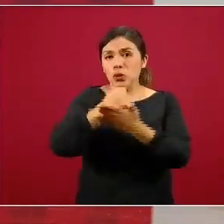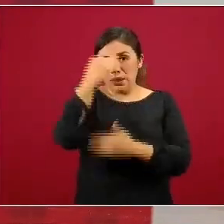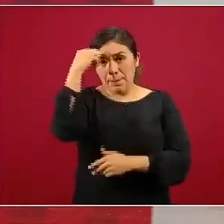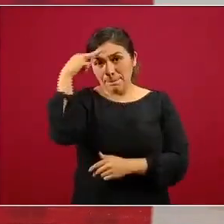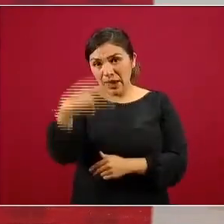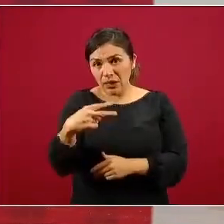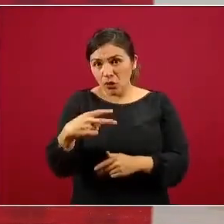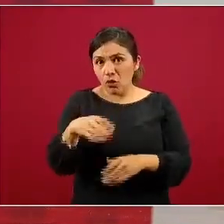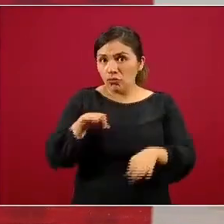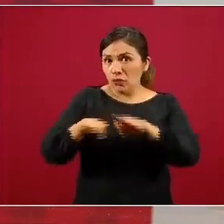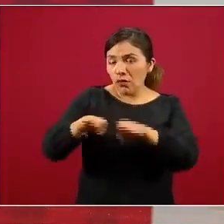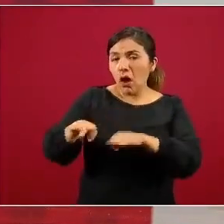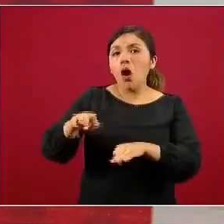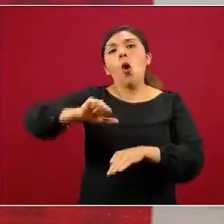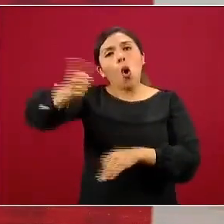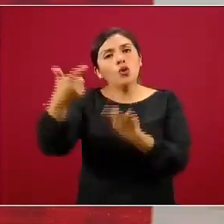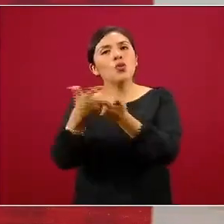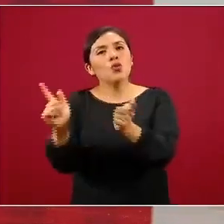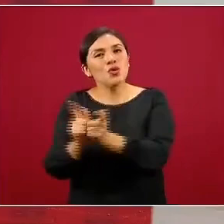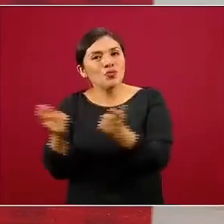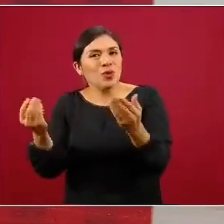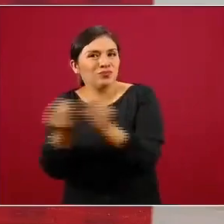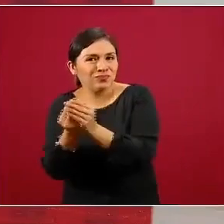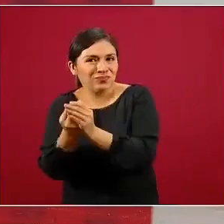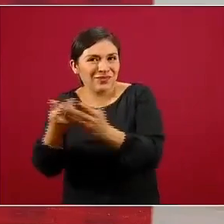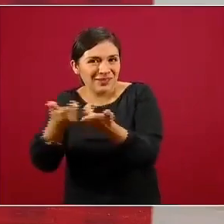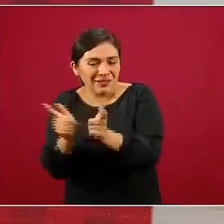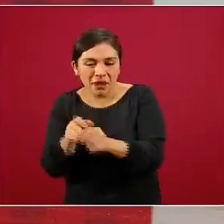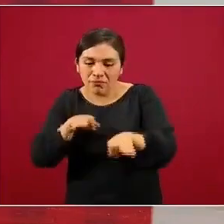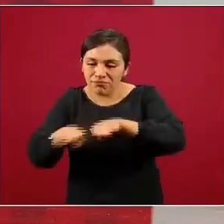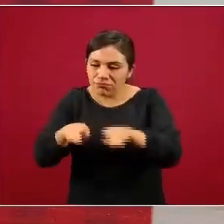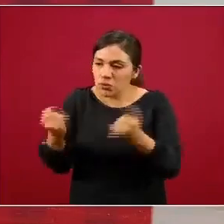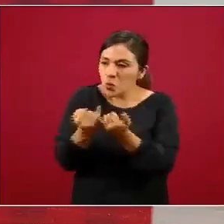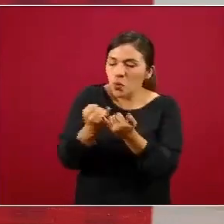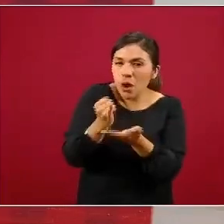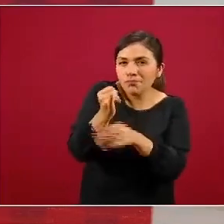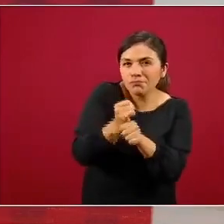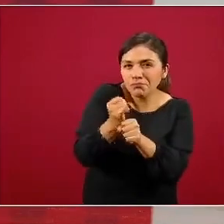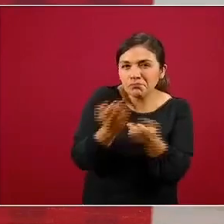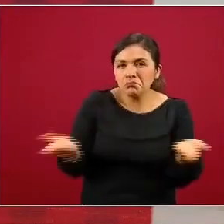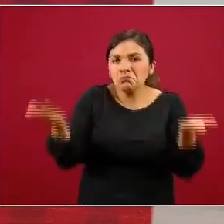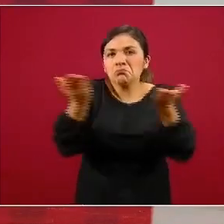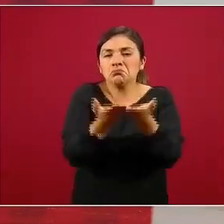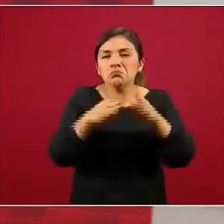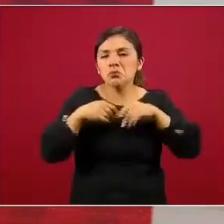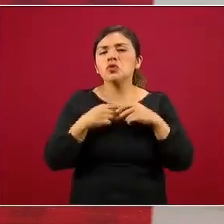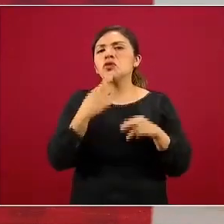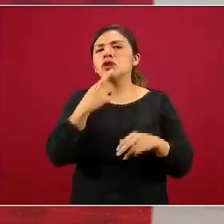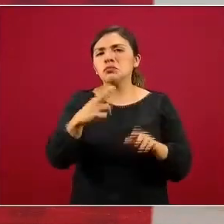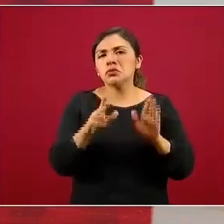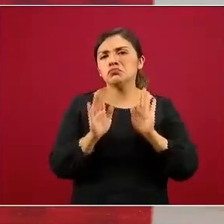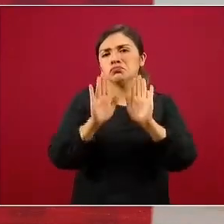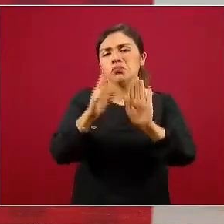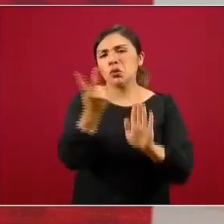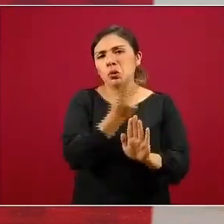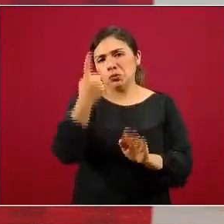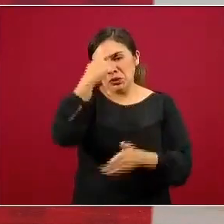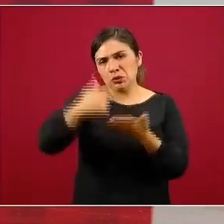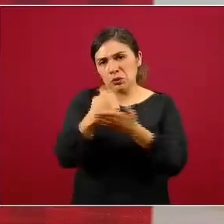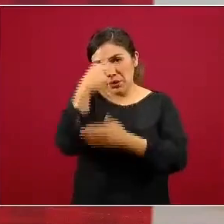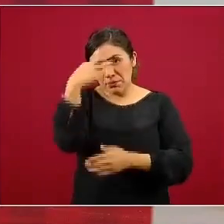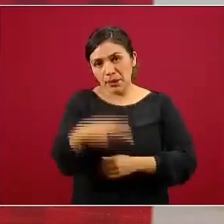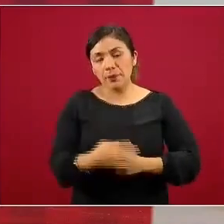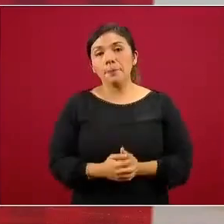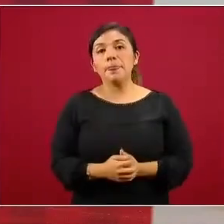de México y otro grupo técnico semejante, y presentaremos los resultados para la Ciudad de